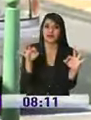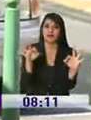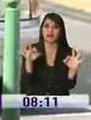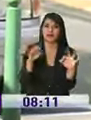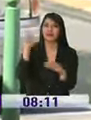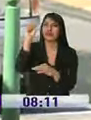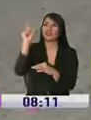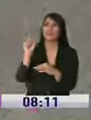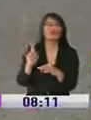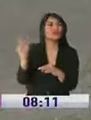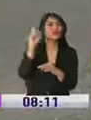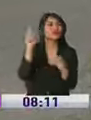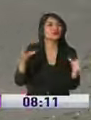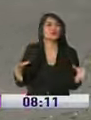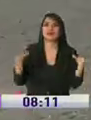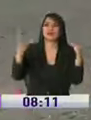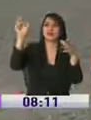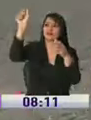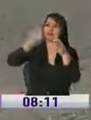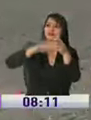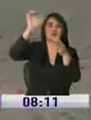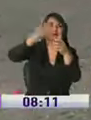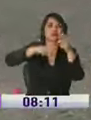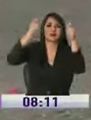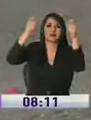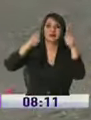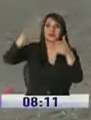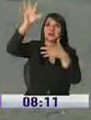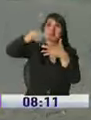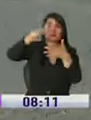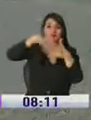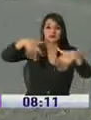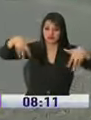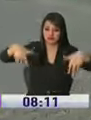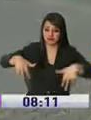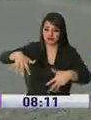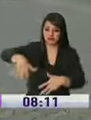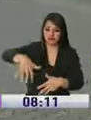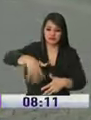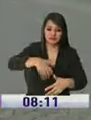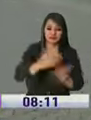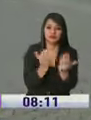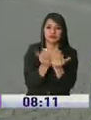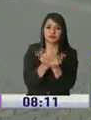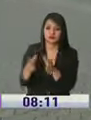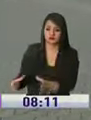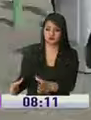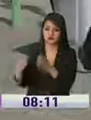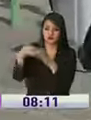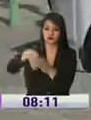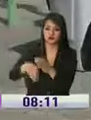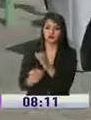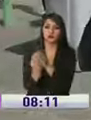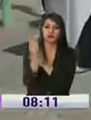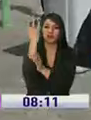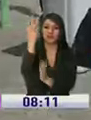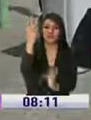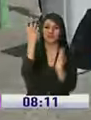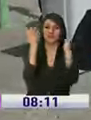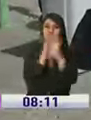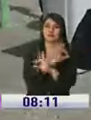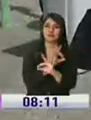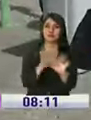grafitis de los postes recogieron la basura de los sumideros colocaron papeleras y sembraron árboles los comerciantes y habitantes